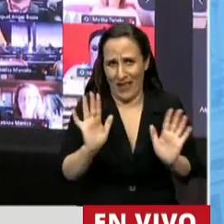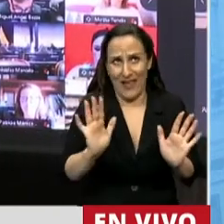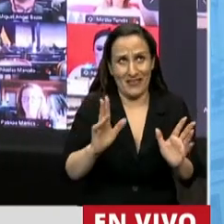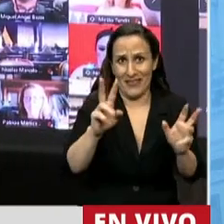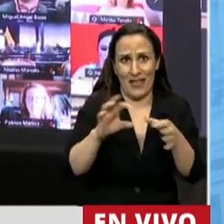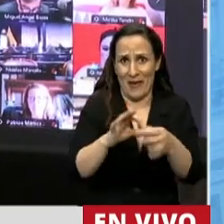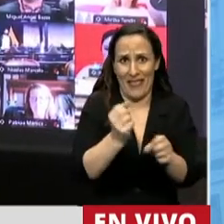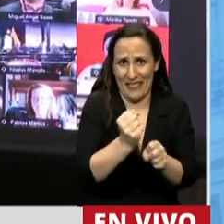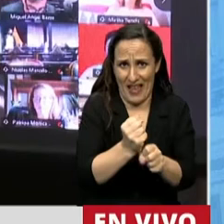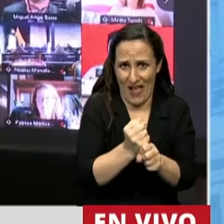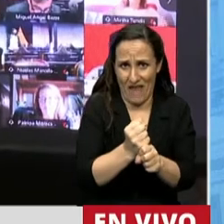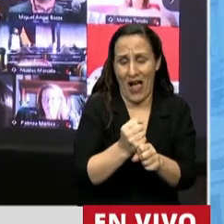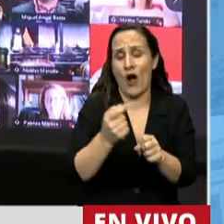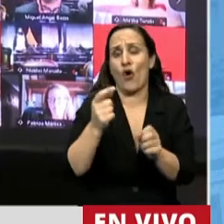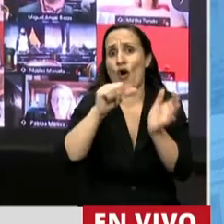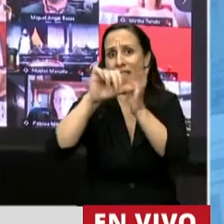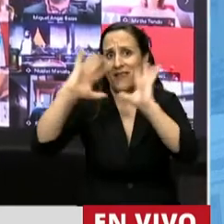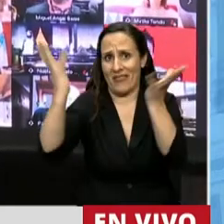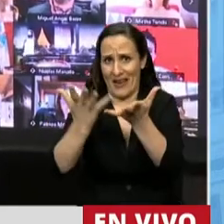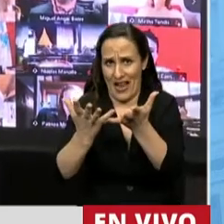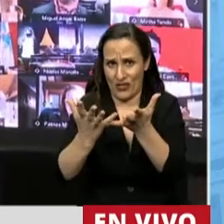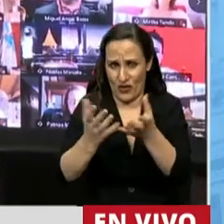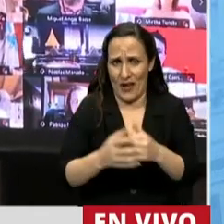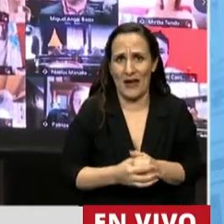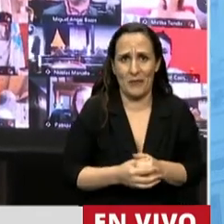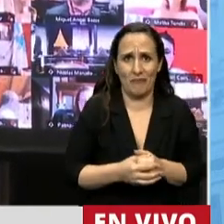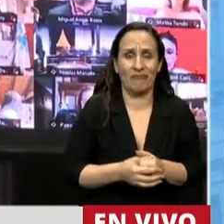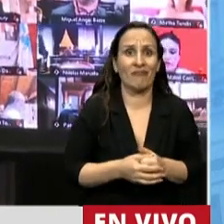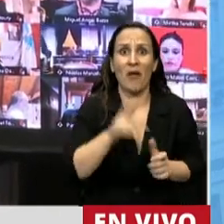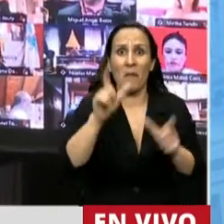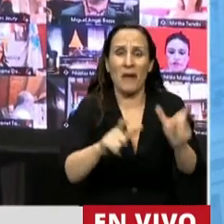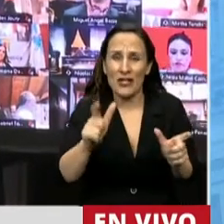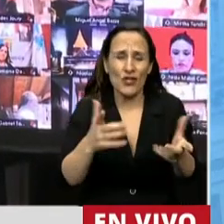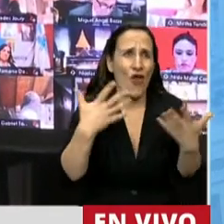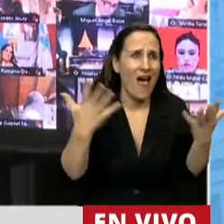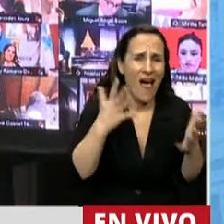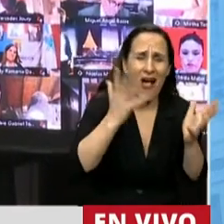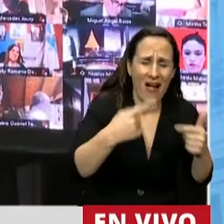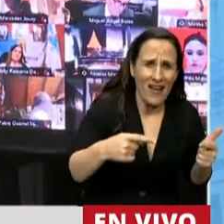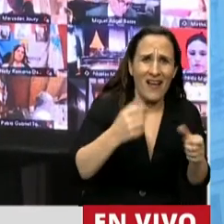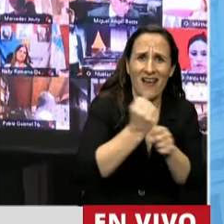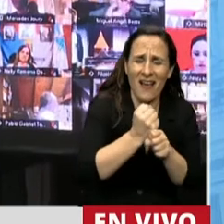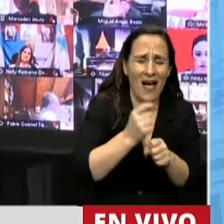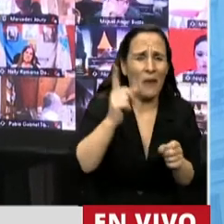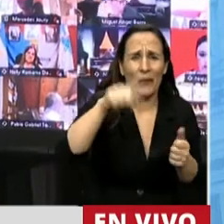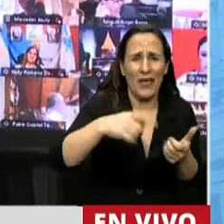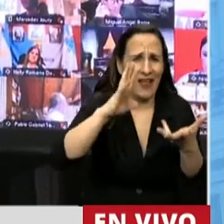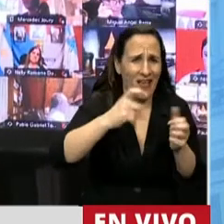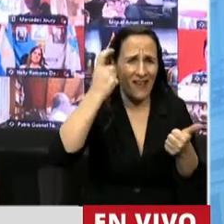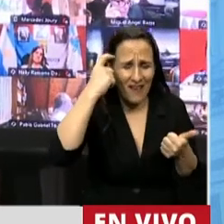nivel, digamos, comunidad internacional. Afecta a la persona en su salud mental, física, social, ocasionándole un